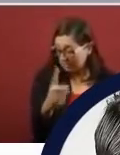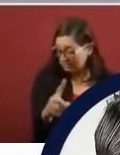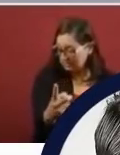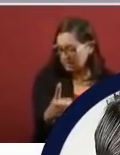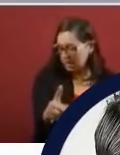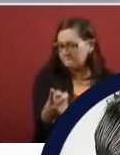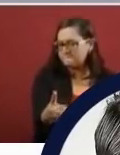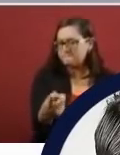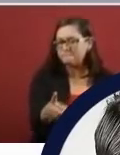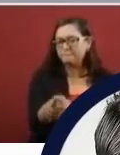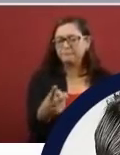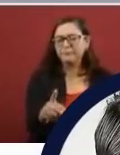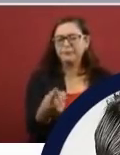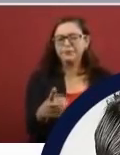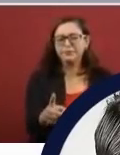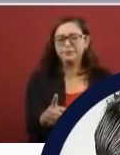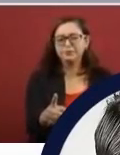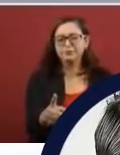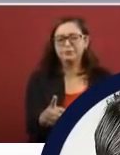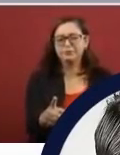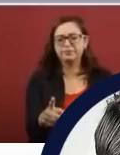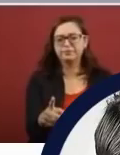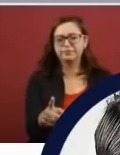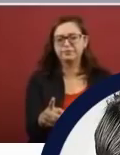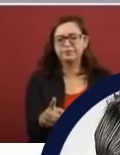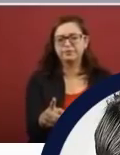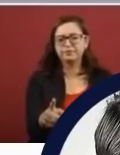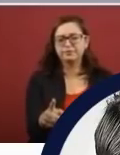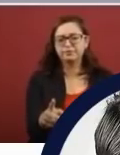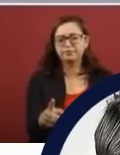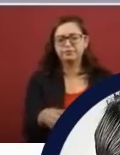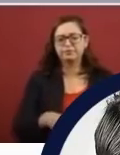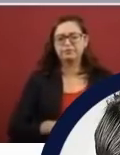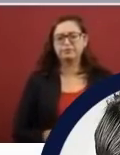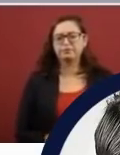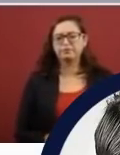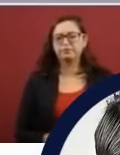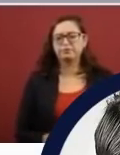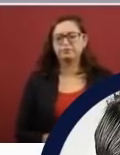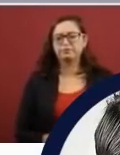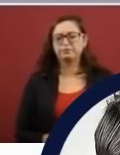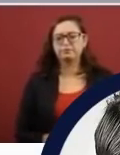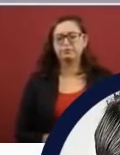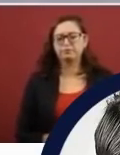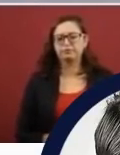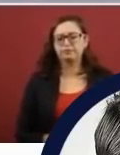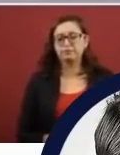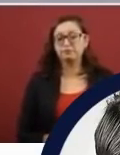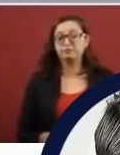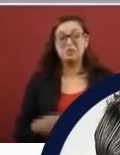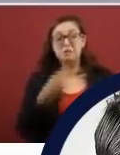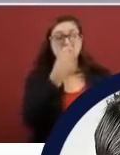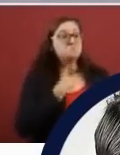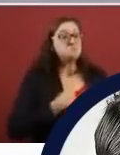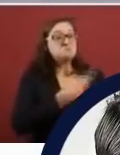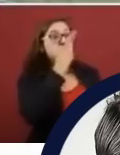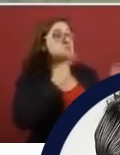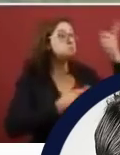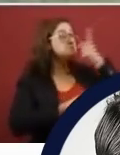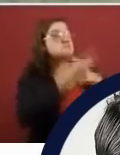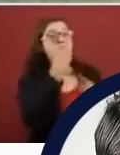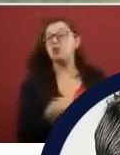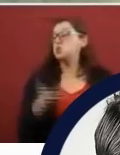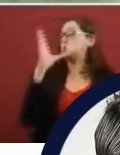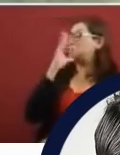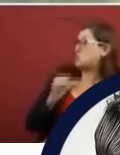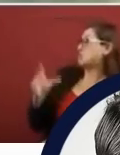al presidente López Obrador hace un año, tampoco pueden soportar que no solamente les está arrebatando las instituciones, sino que también está